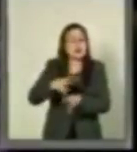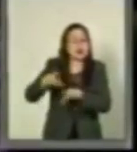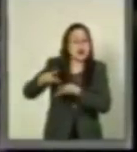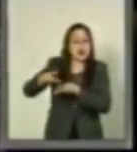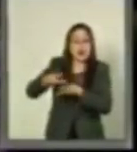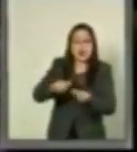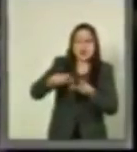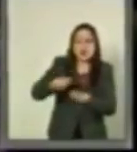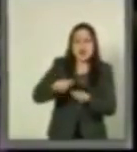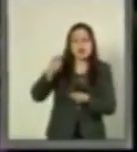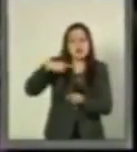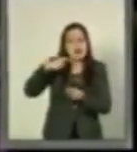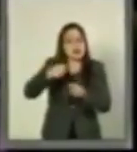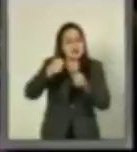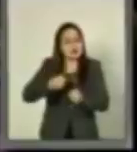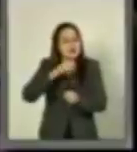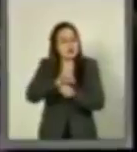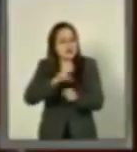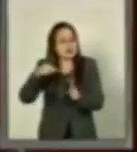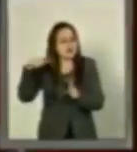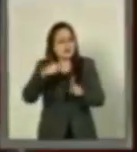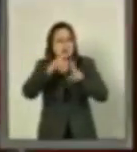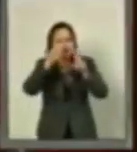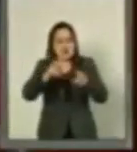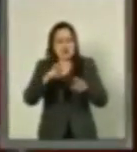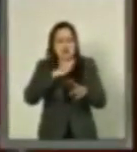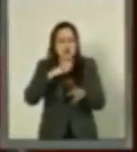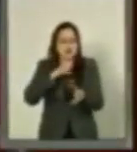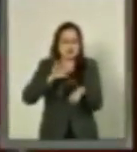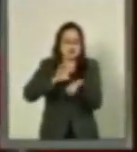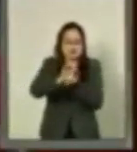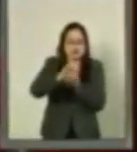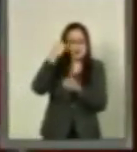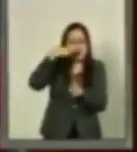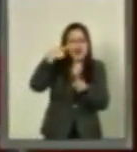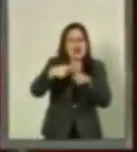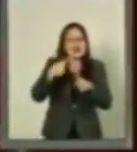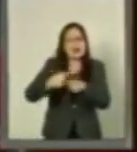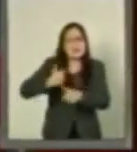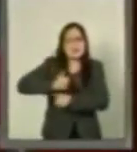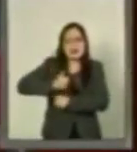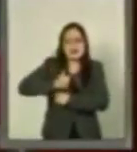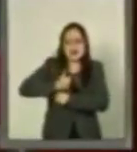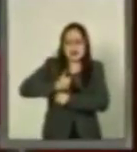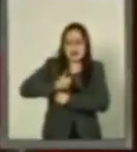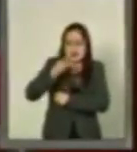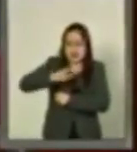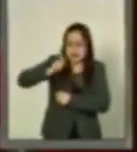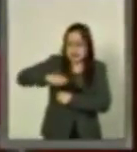para seguridad siguen determinados en mayor medida para las Fuerzas Armadas, evidenciando que la propuesta del gobierno